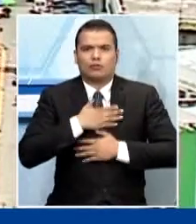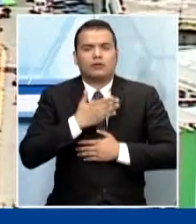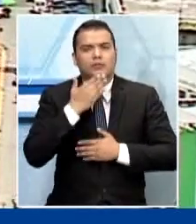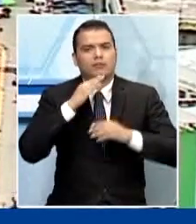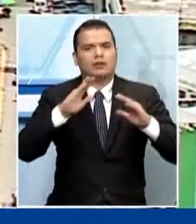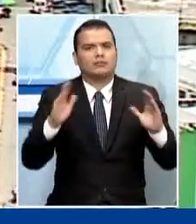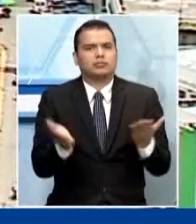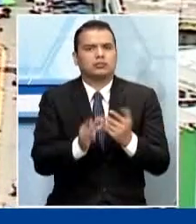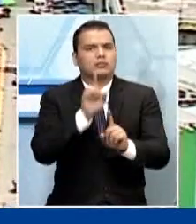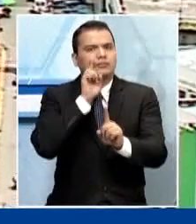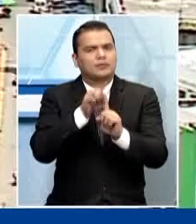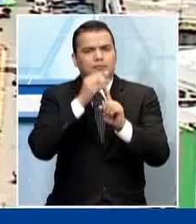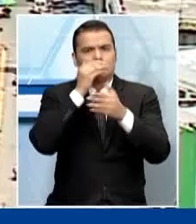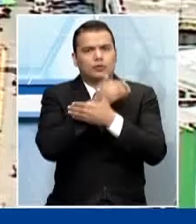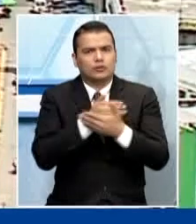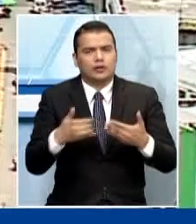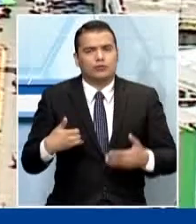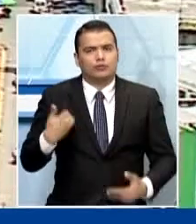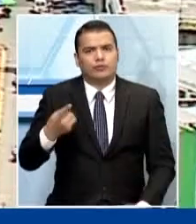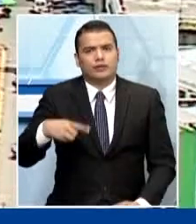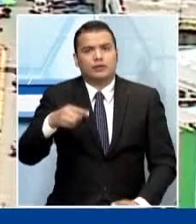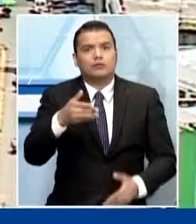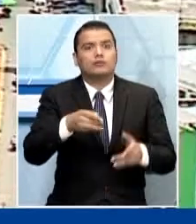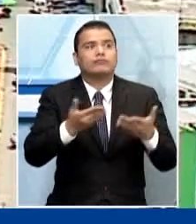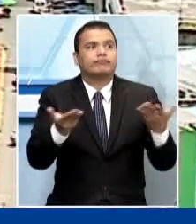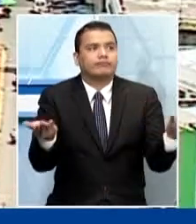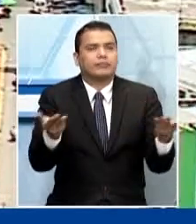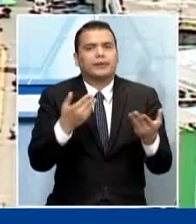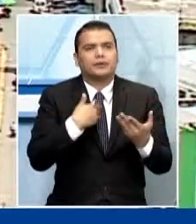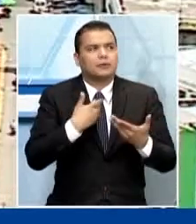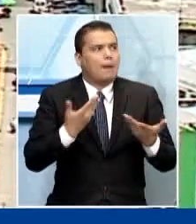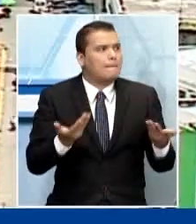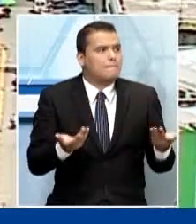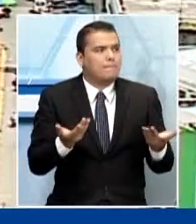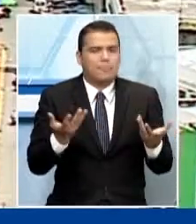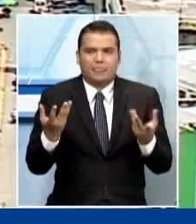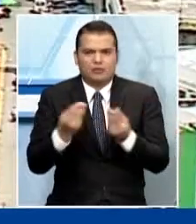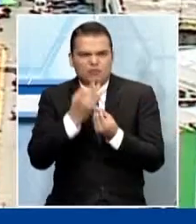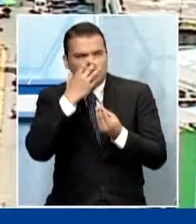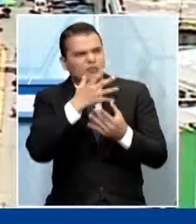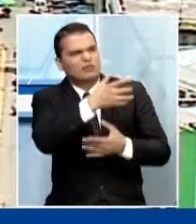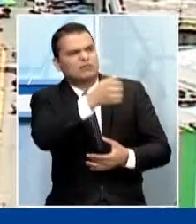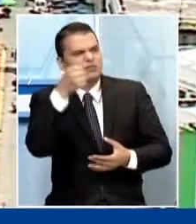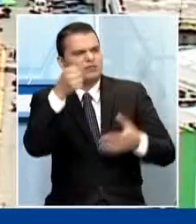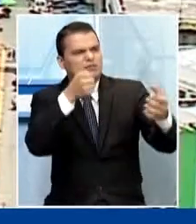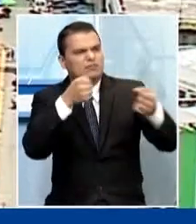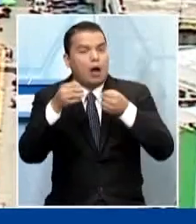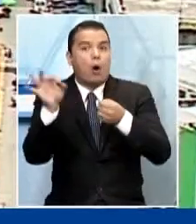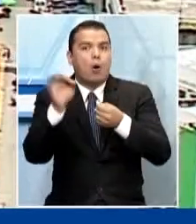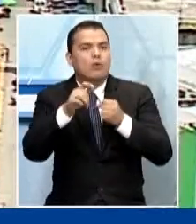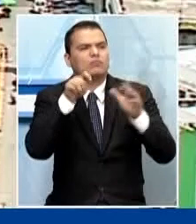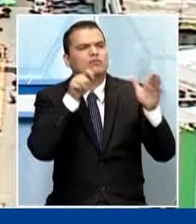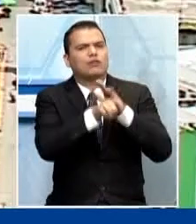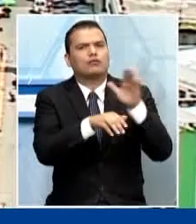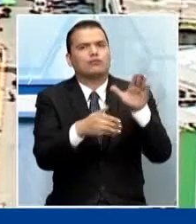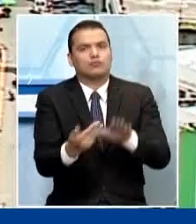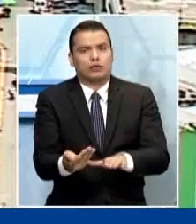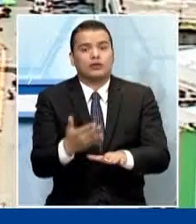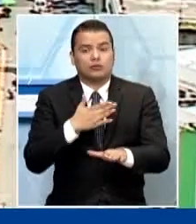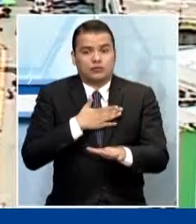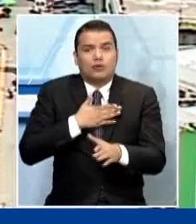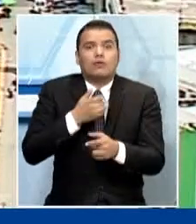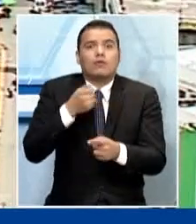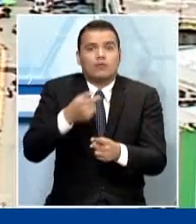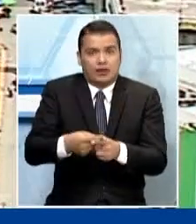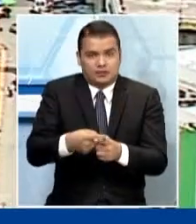niños y jóvenes que en muchas ocasiones son o reclutados por bandas criminales o finalmente y lamentablemente asesinados. Él también sufrió, es